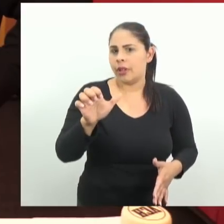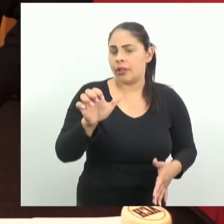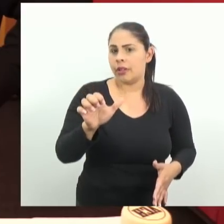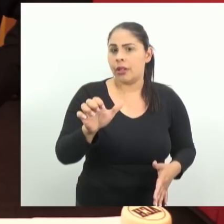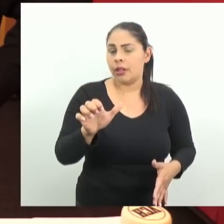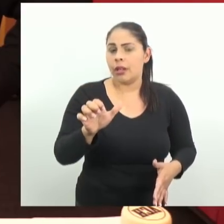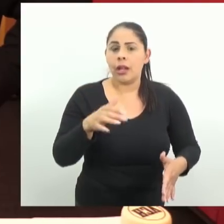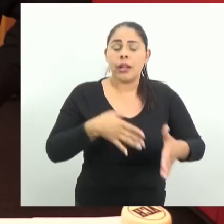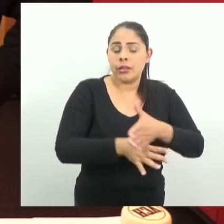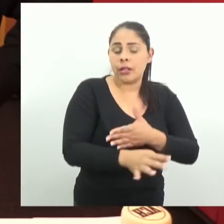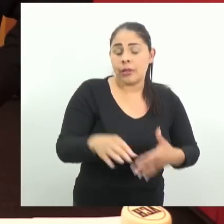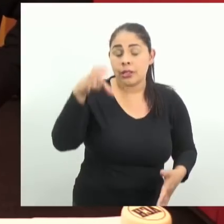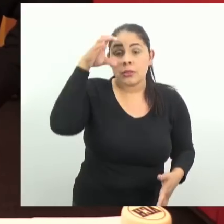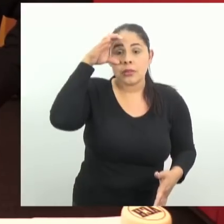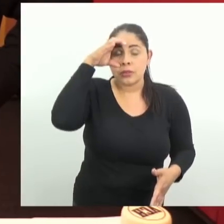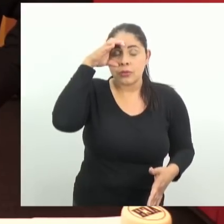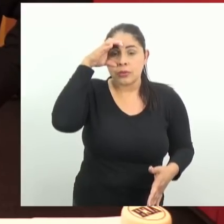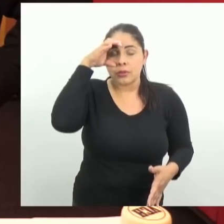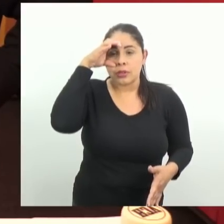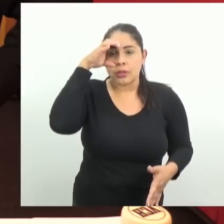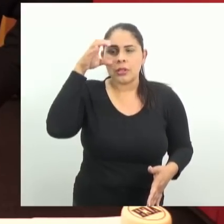oído el rema de Cristo.